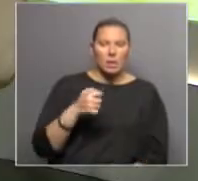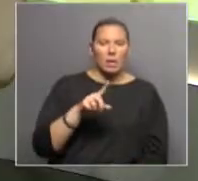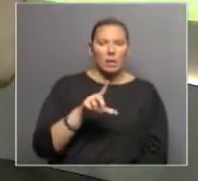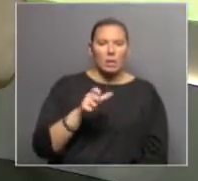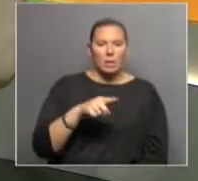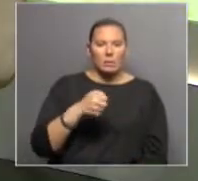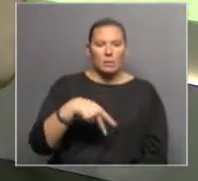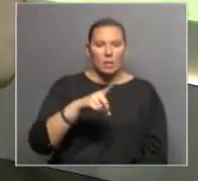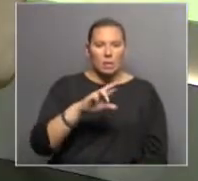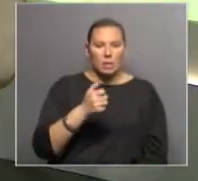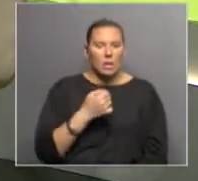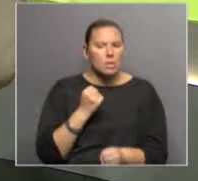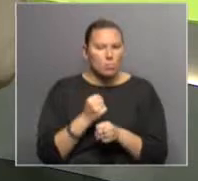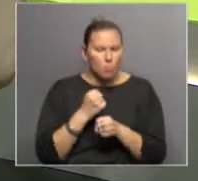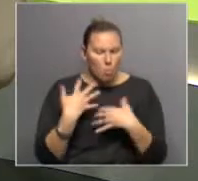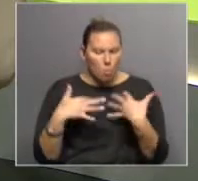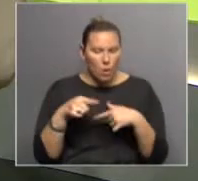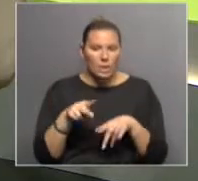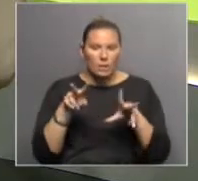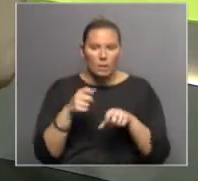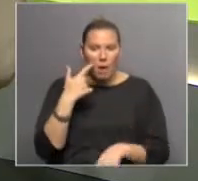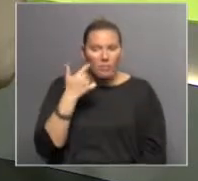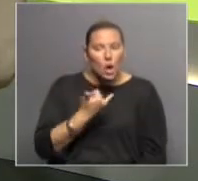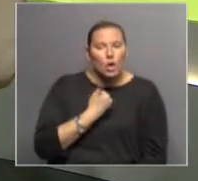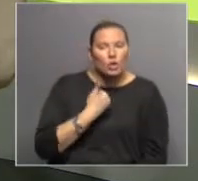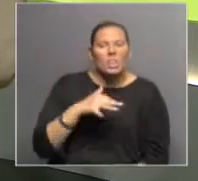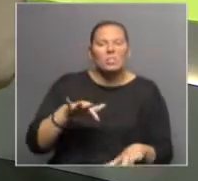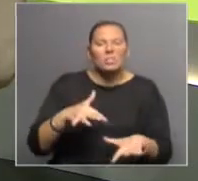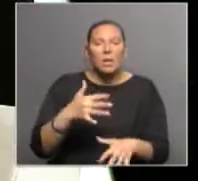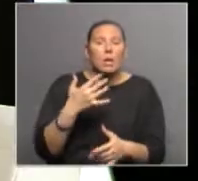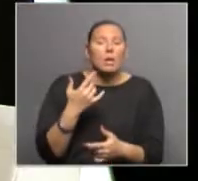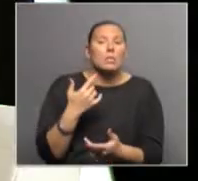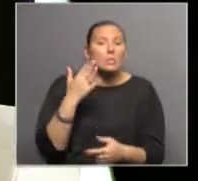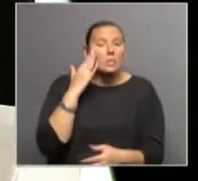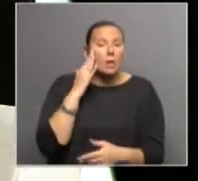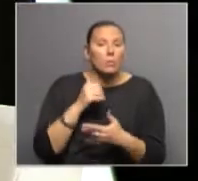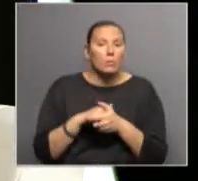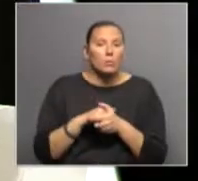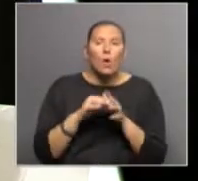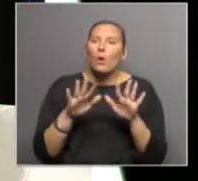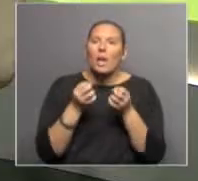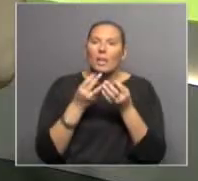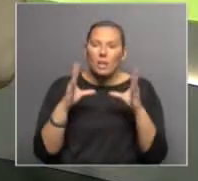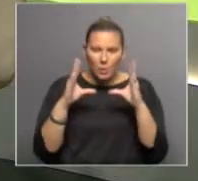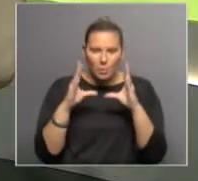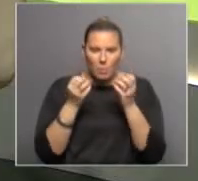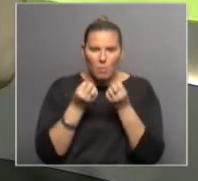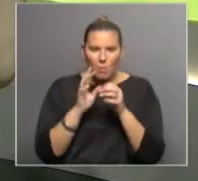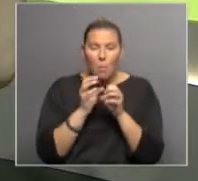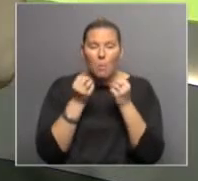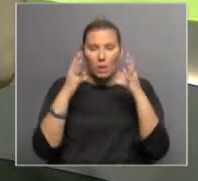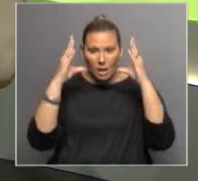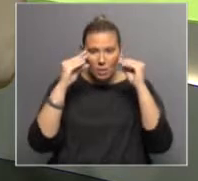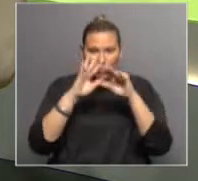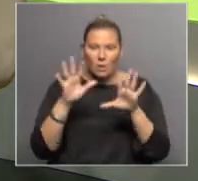trabajó bastante y bueno, nos va a contar qué es lo que pudo ir sabiendo. Alexandra, ¿cómo andas? Buenas noches. Buenas